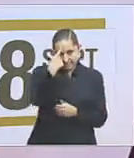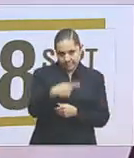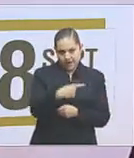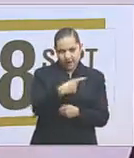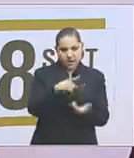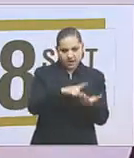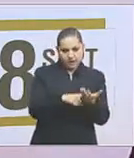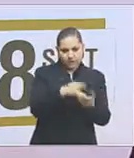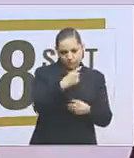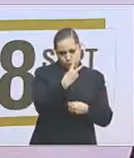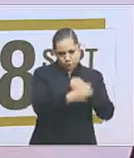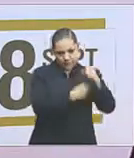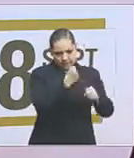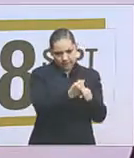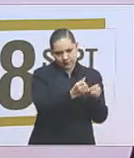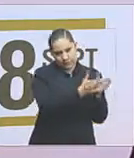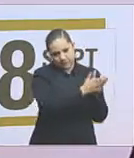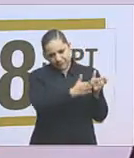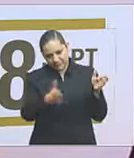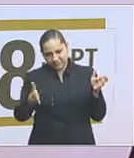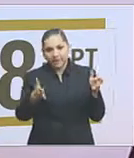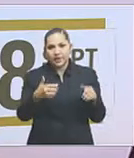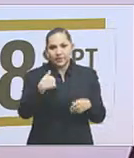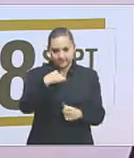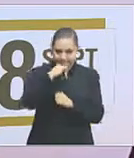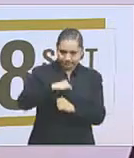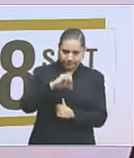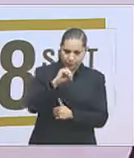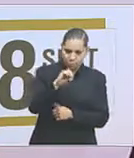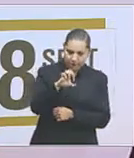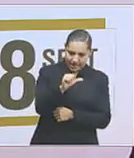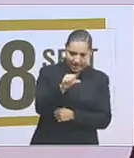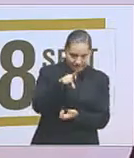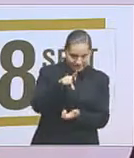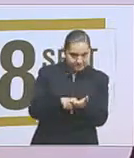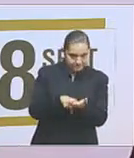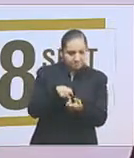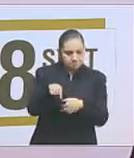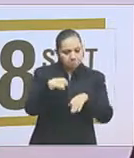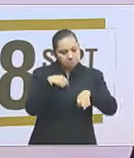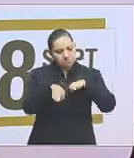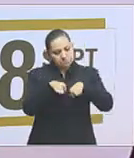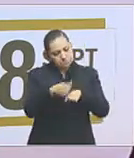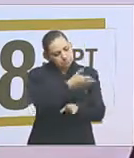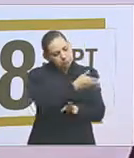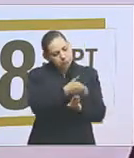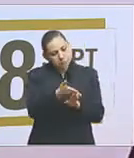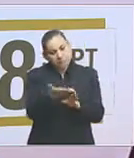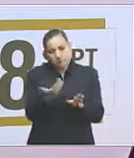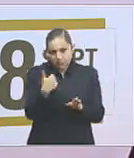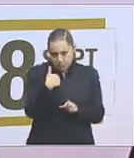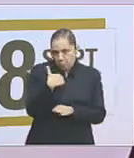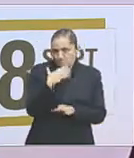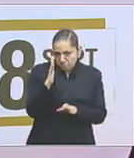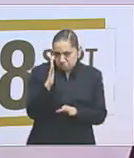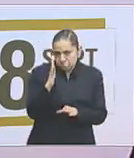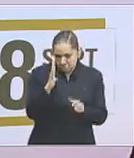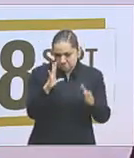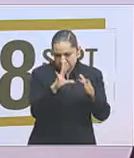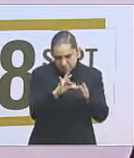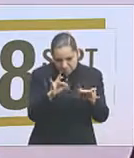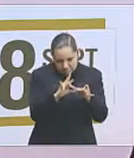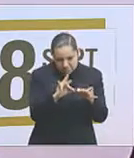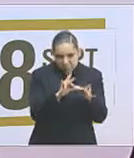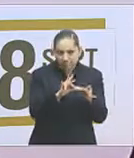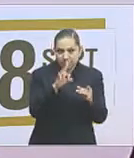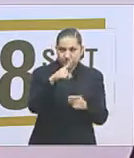últimos dos años he estado en este cargo en la oea tiempo que ha sido si me permiten la expresión inusual en el mundo si